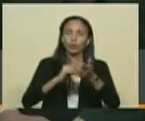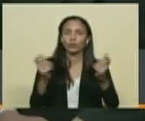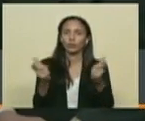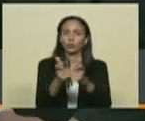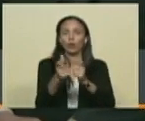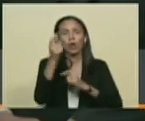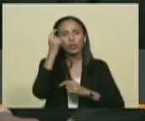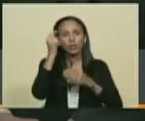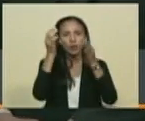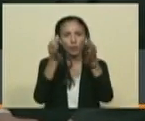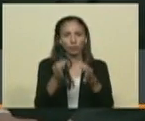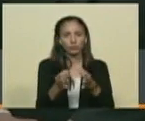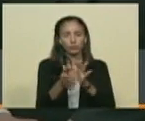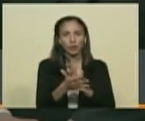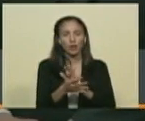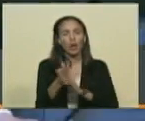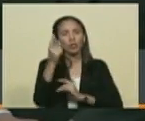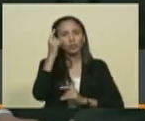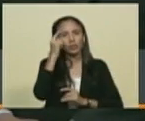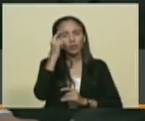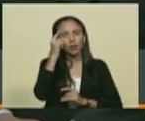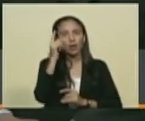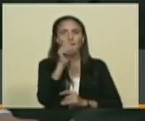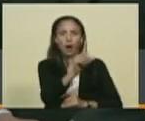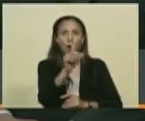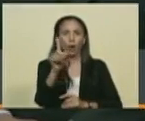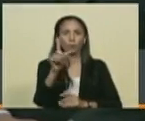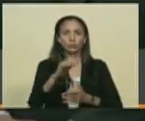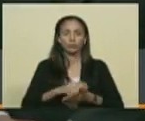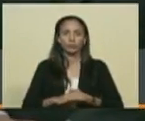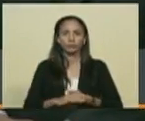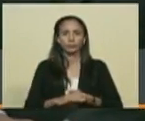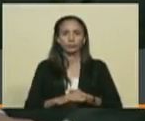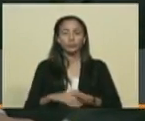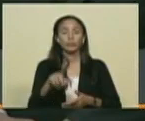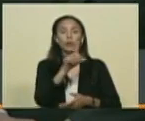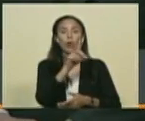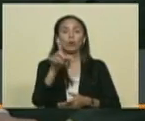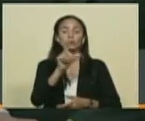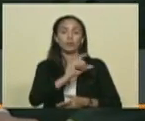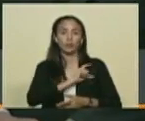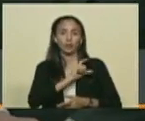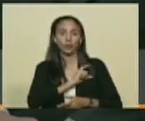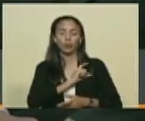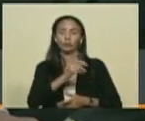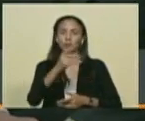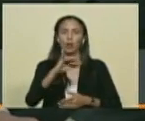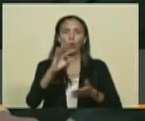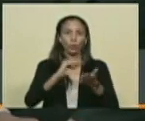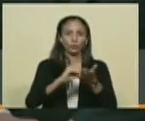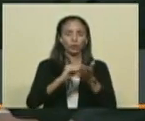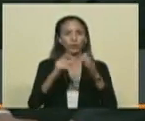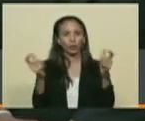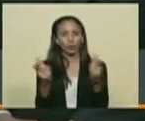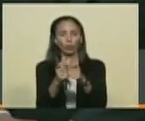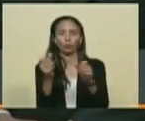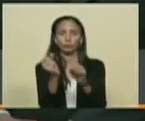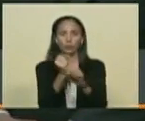será el día 11 de diciembre, donde tendremos 11 de enero, donde tendremos reunión de